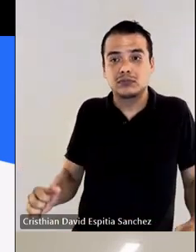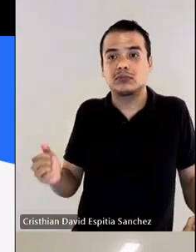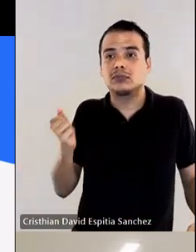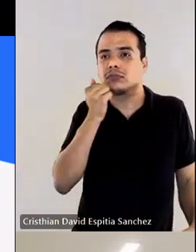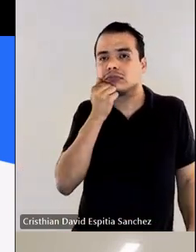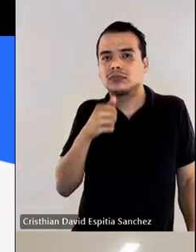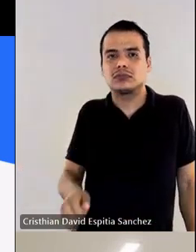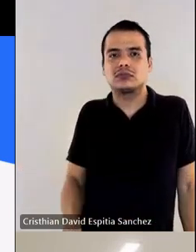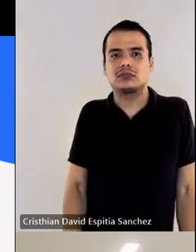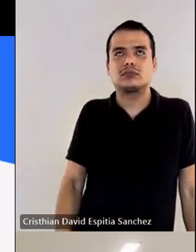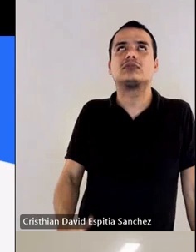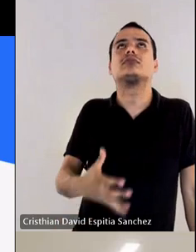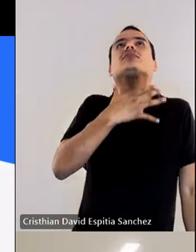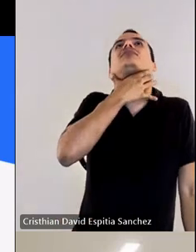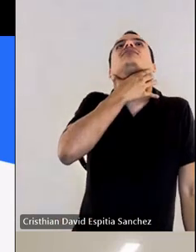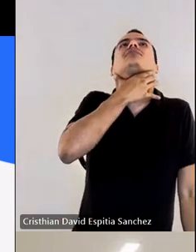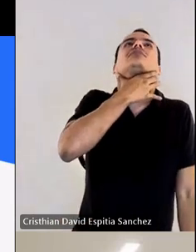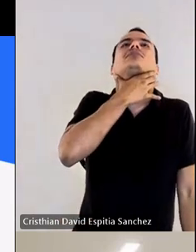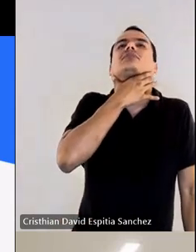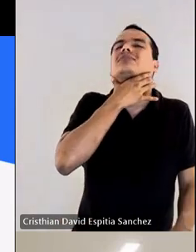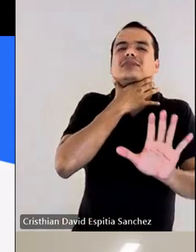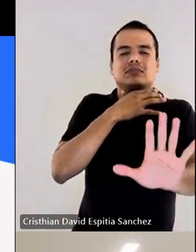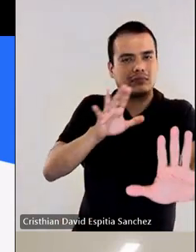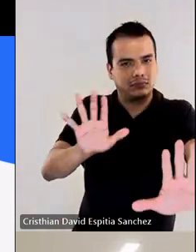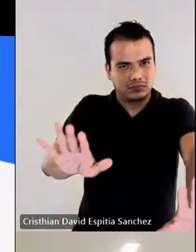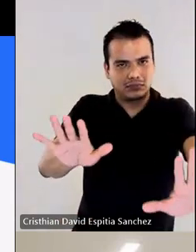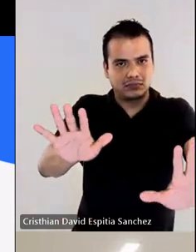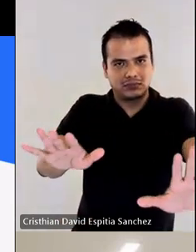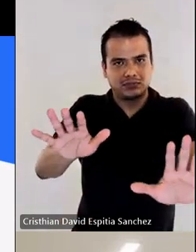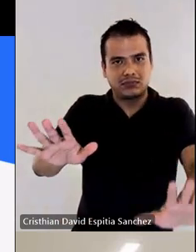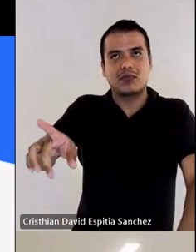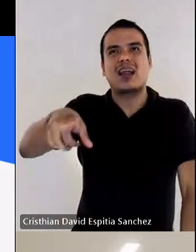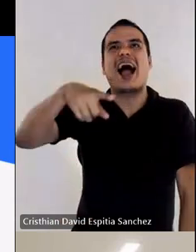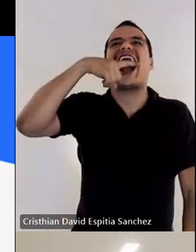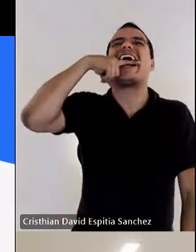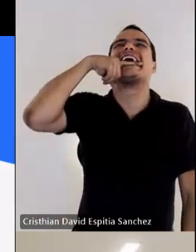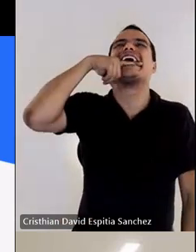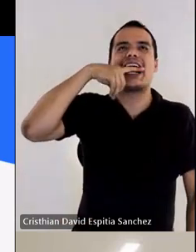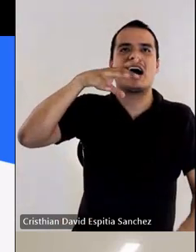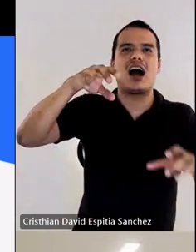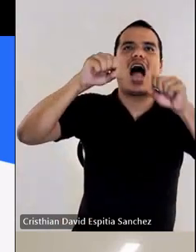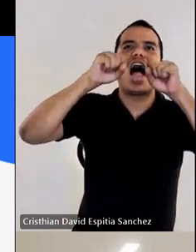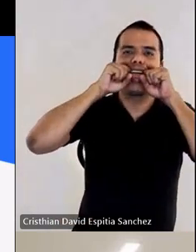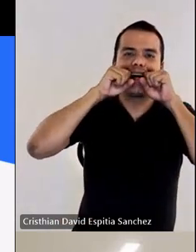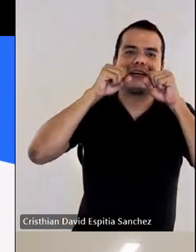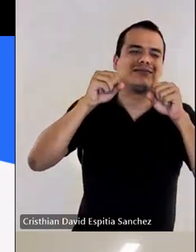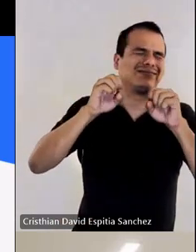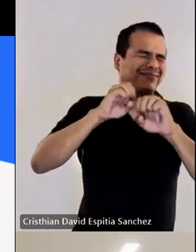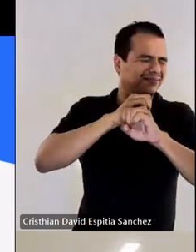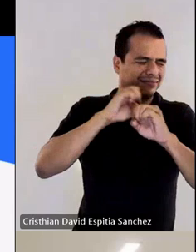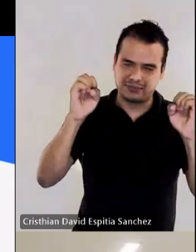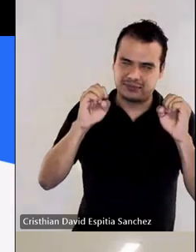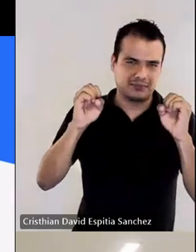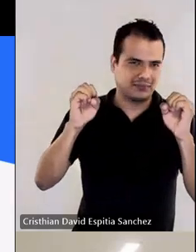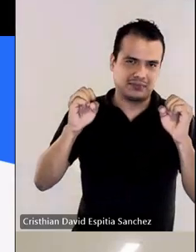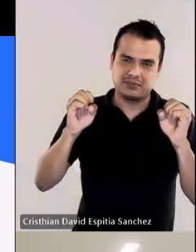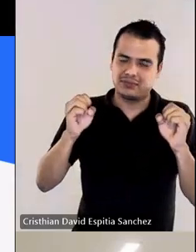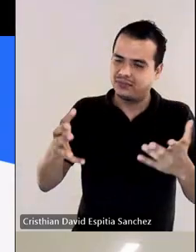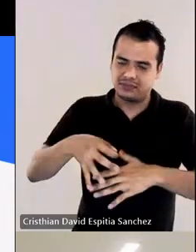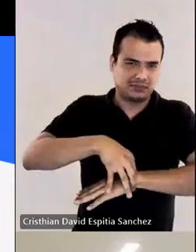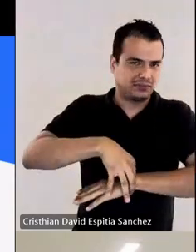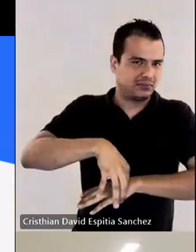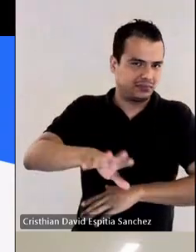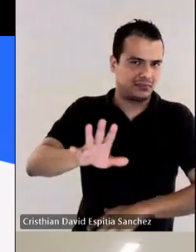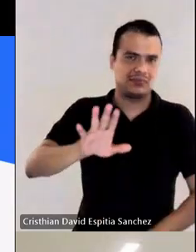de colocarle ningún elemento obstructivo en su boca, como es colocarle un pañuelo, una